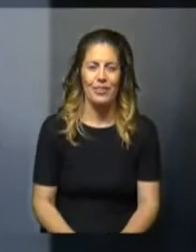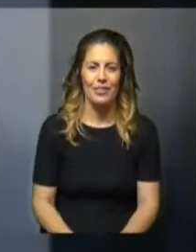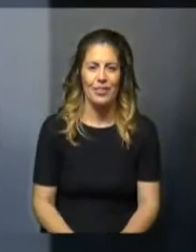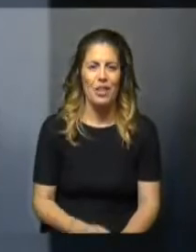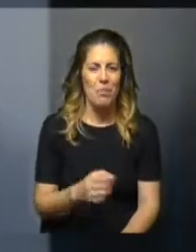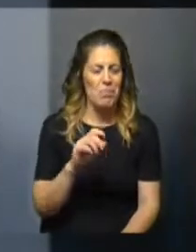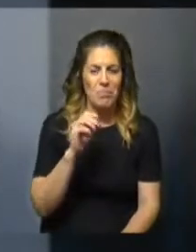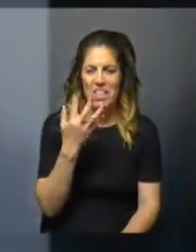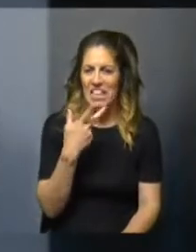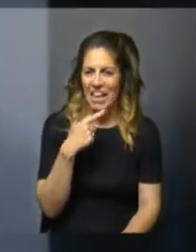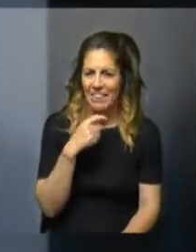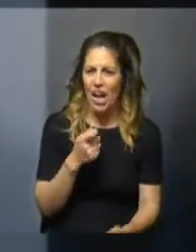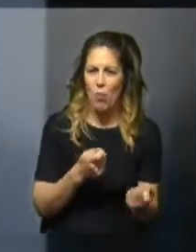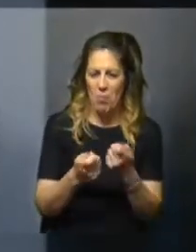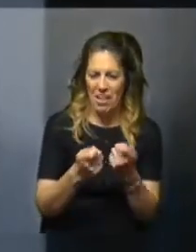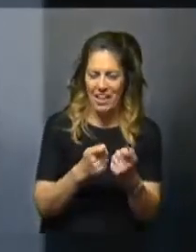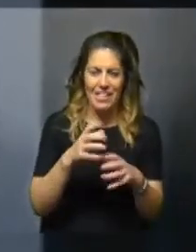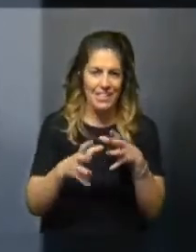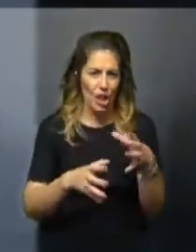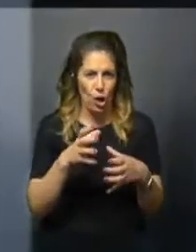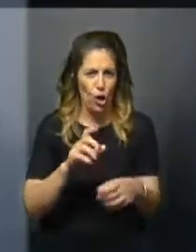manejarse el color y precioso